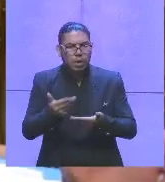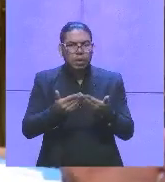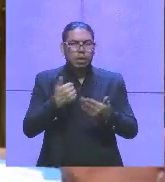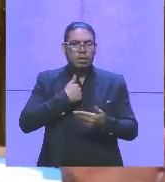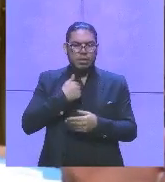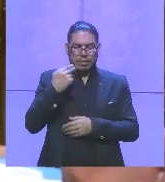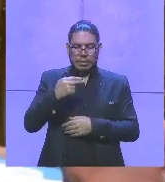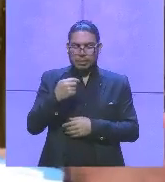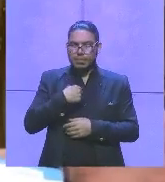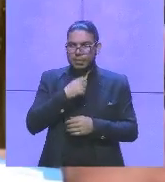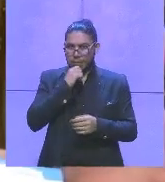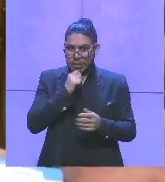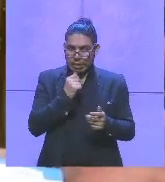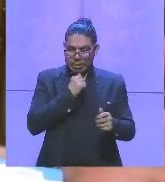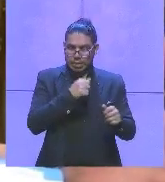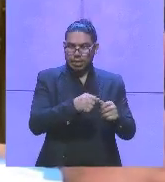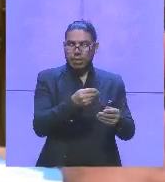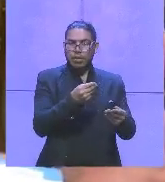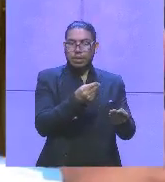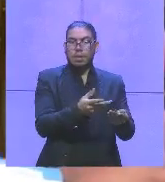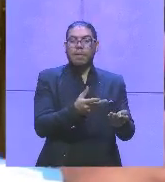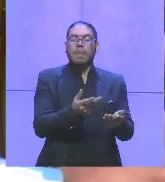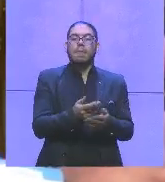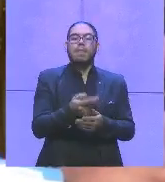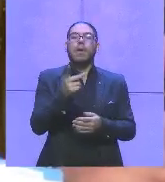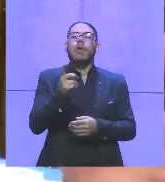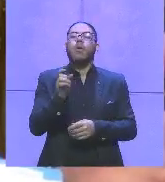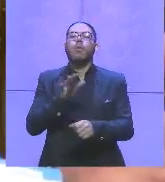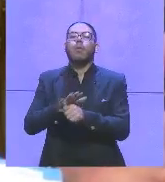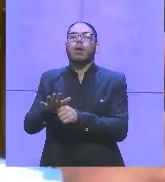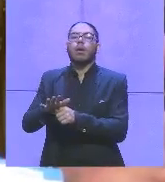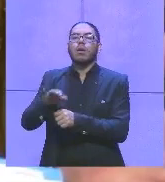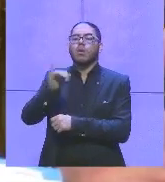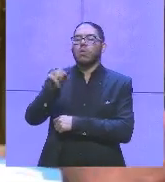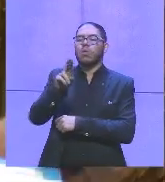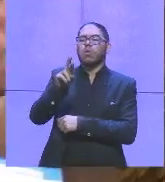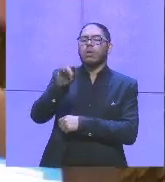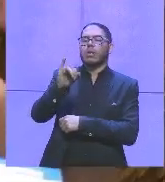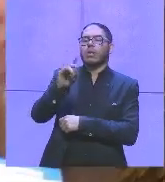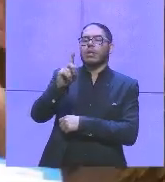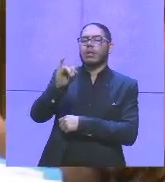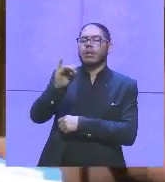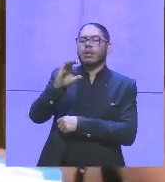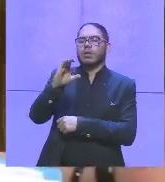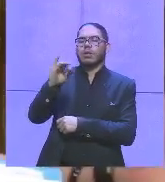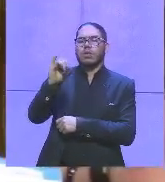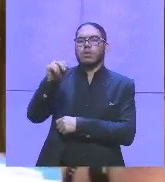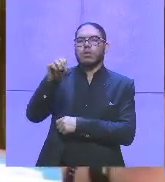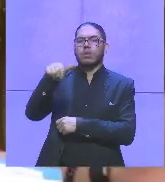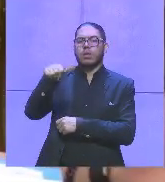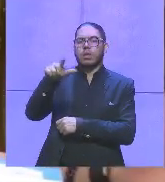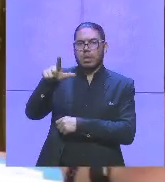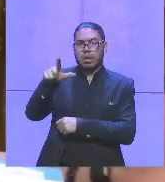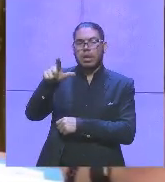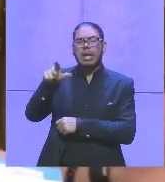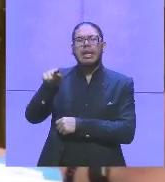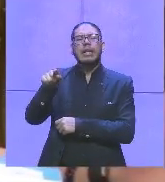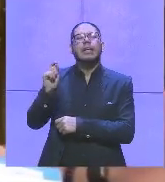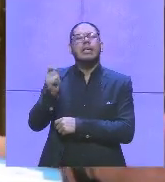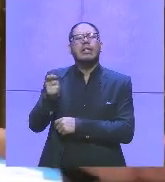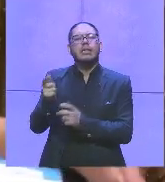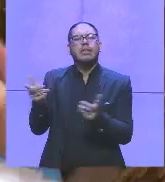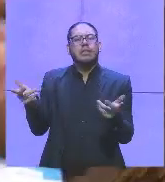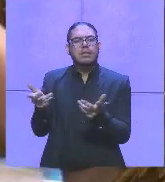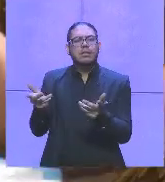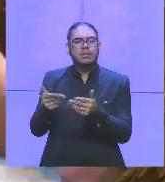denomino. Pero ¿y qué pasa con el ámbito jurisdiccional? ¿Qué se hizo en todos estos años